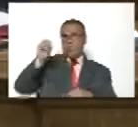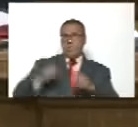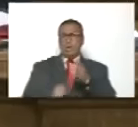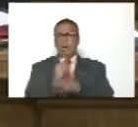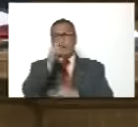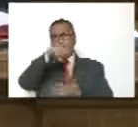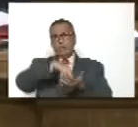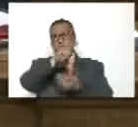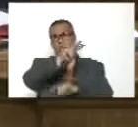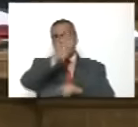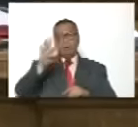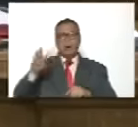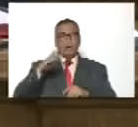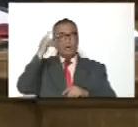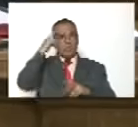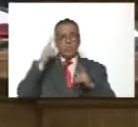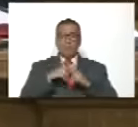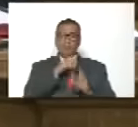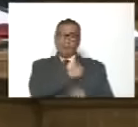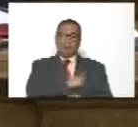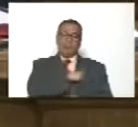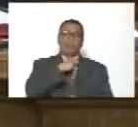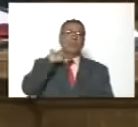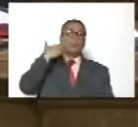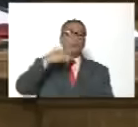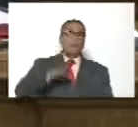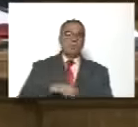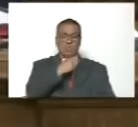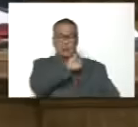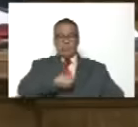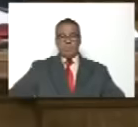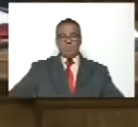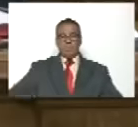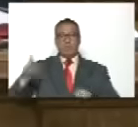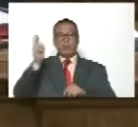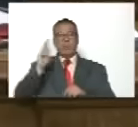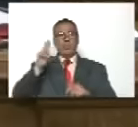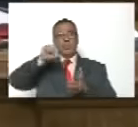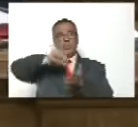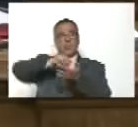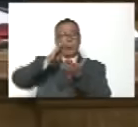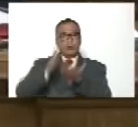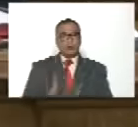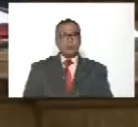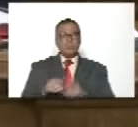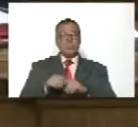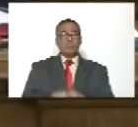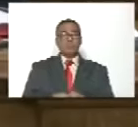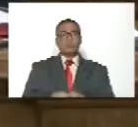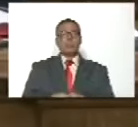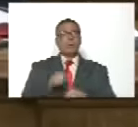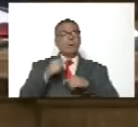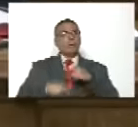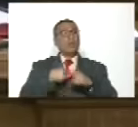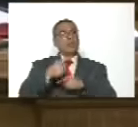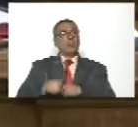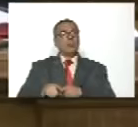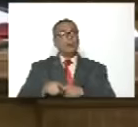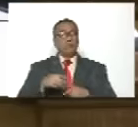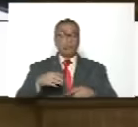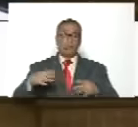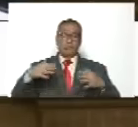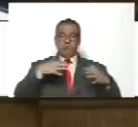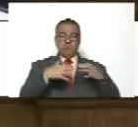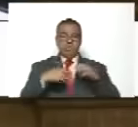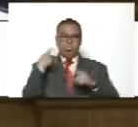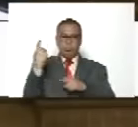de mayo de 2024 se conoció el lamentable fallecimiento del presidente de la República Islámica de Irán tras el terrible